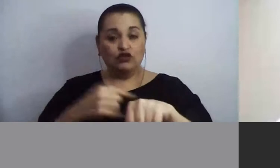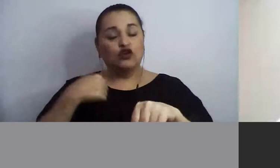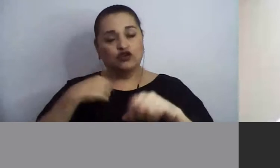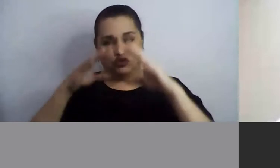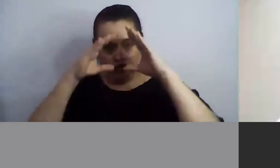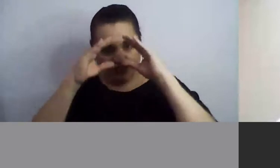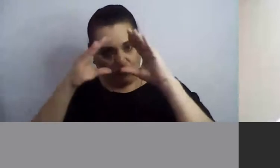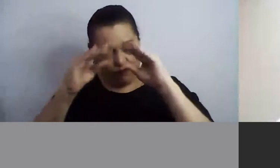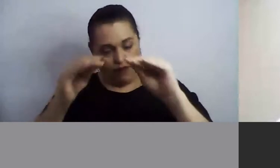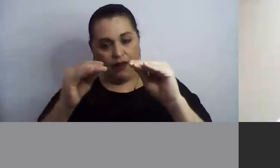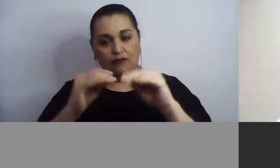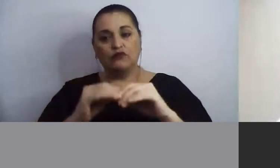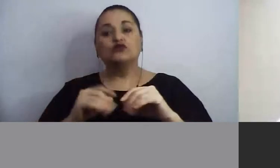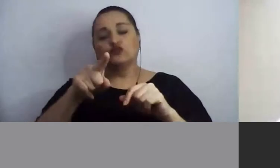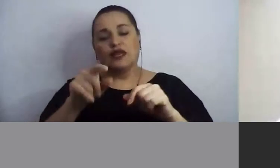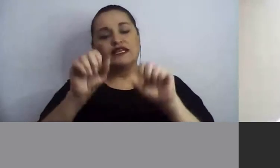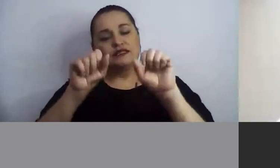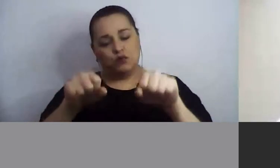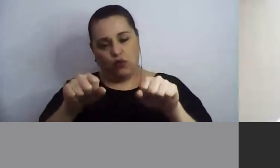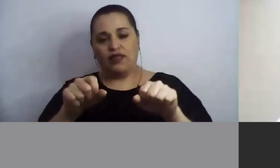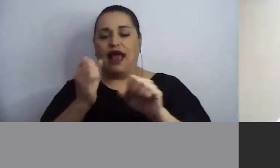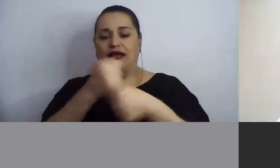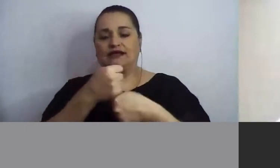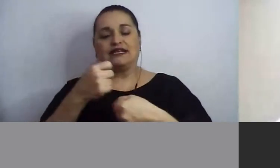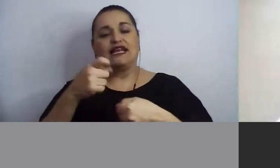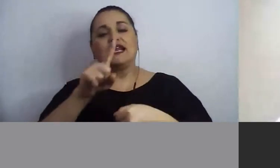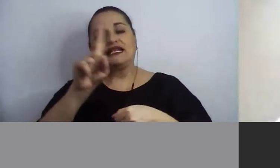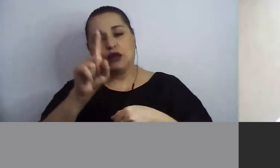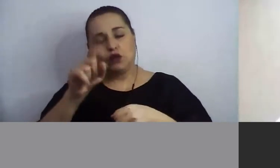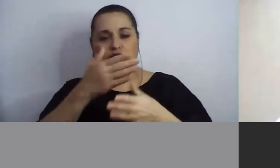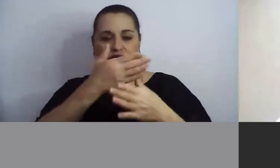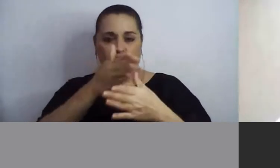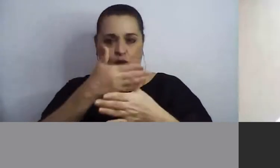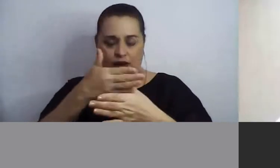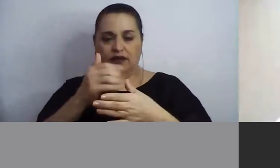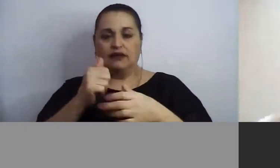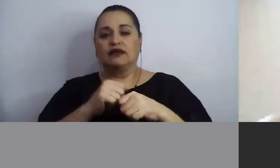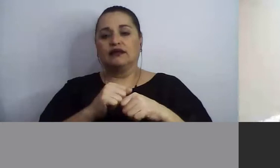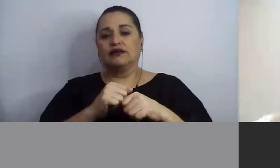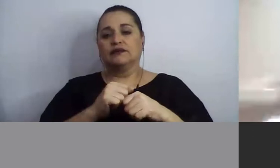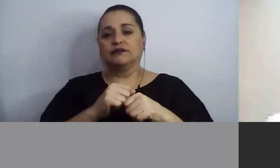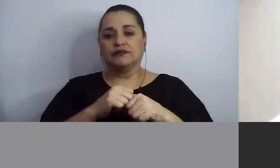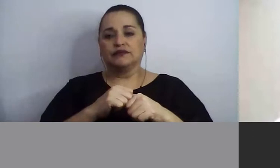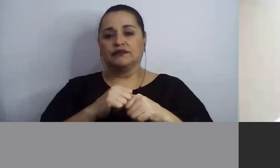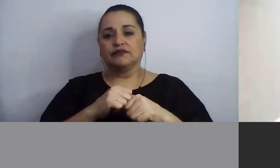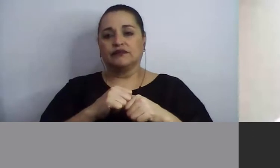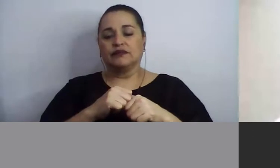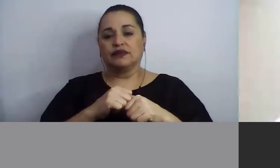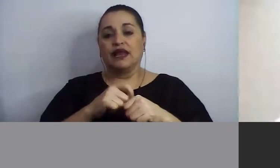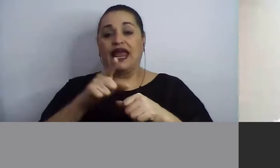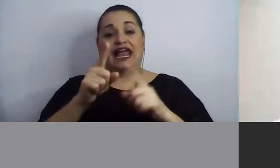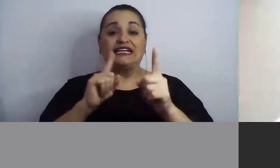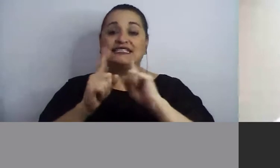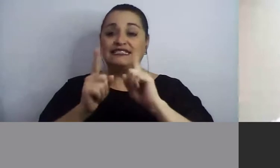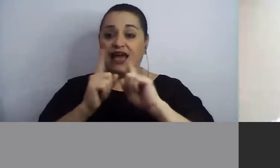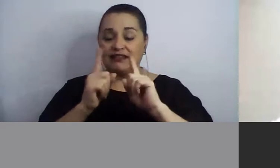informar para que tengan la oportunidad de compartirlas ya sea en el chat